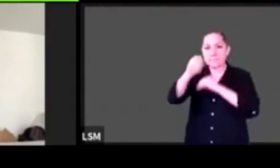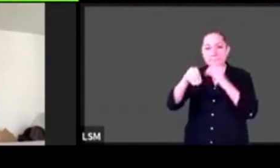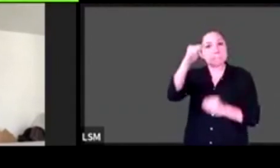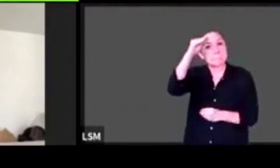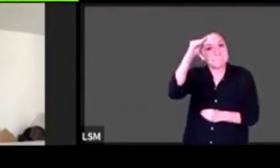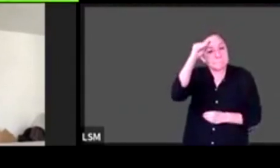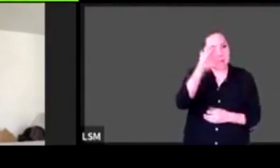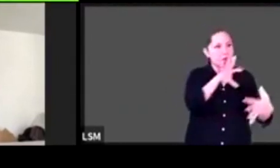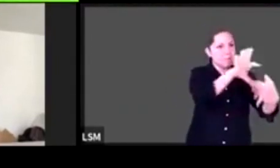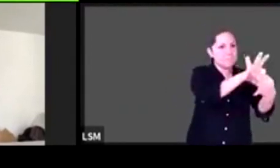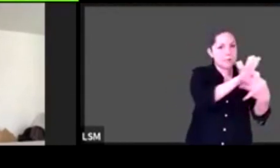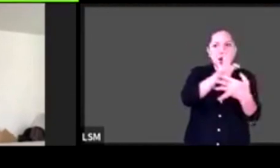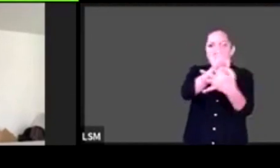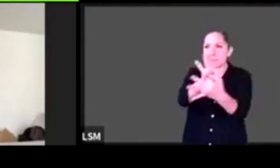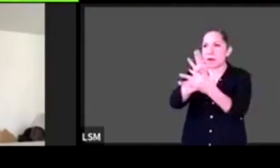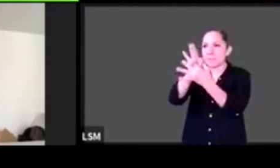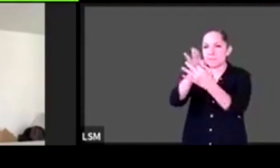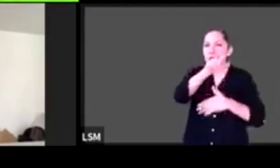Gracias.